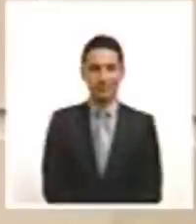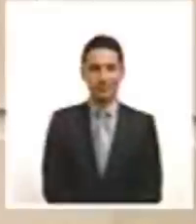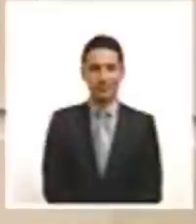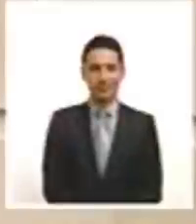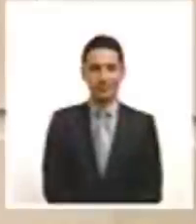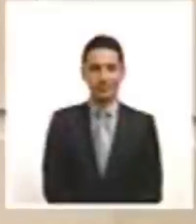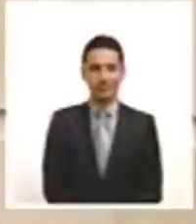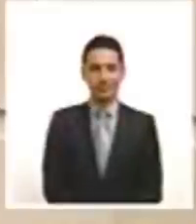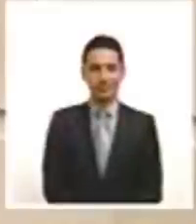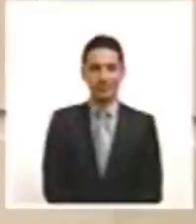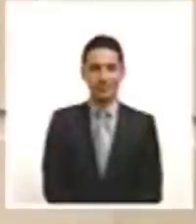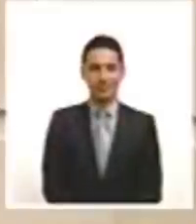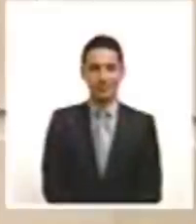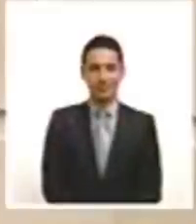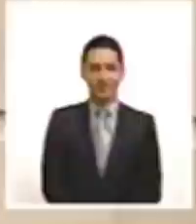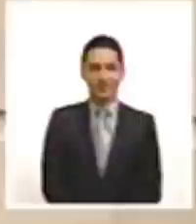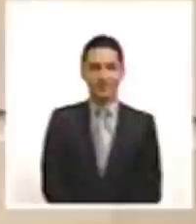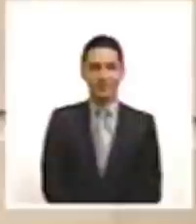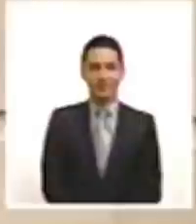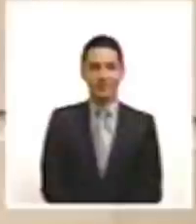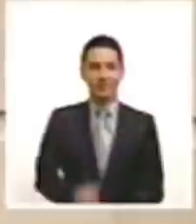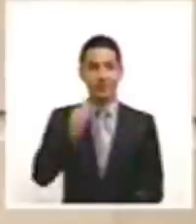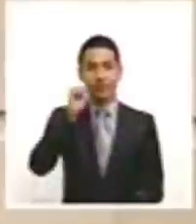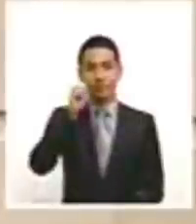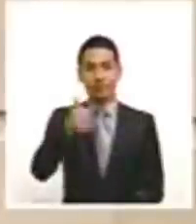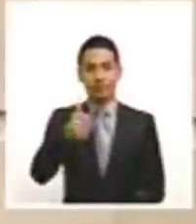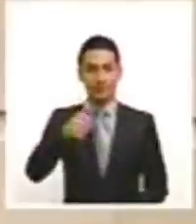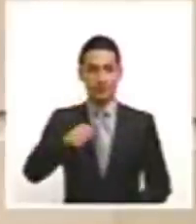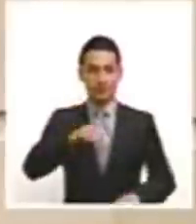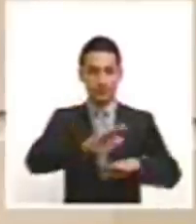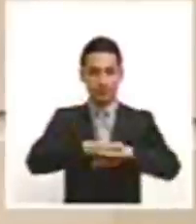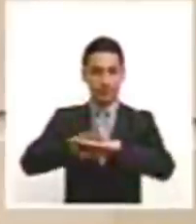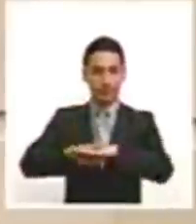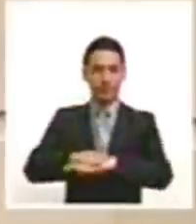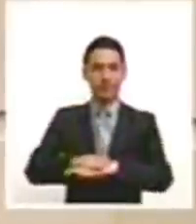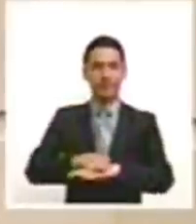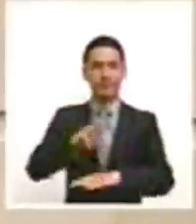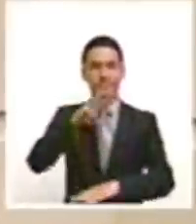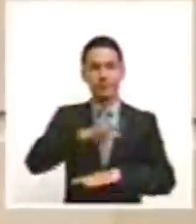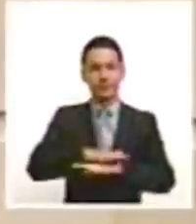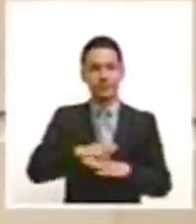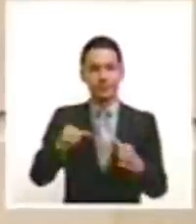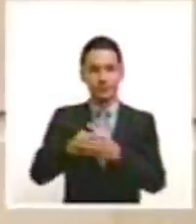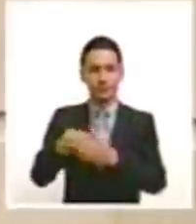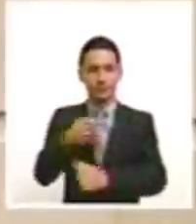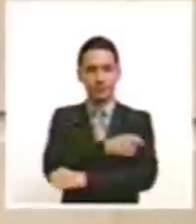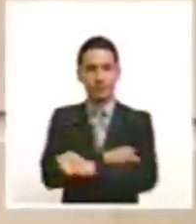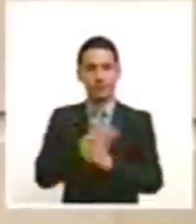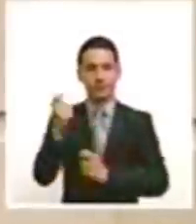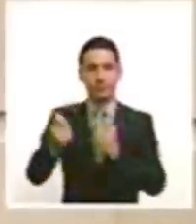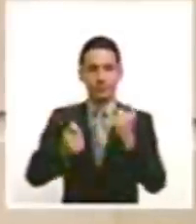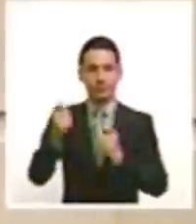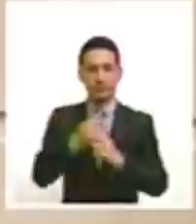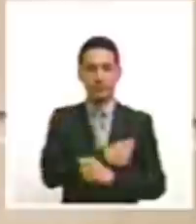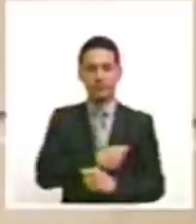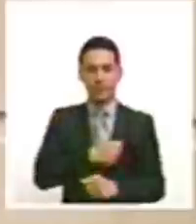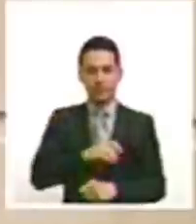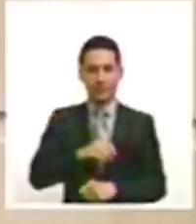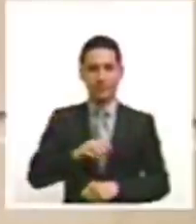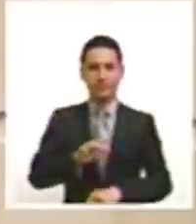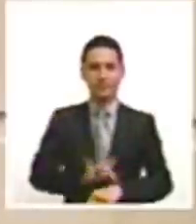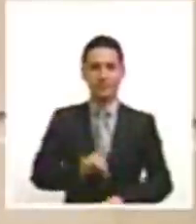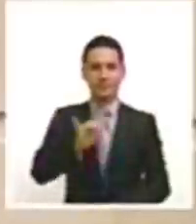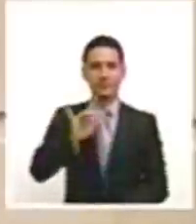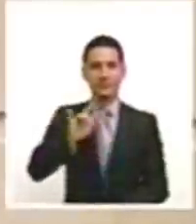de la tarde a los señores senadores de las comisiones económicas. Les ruego empezar a tiempo sus